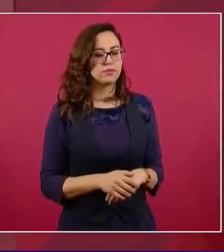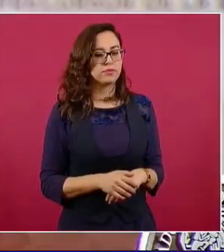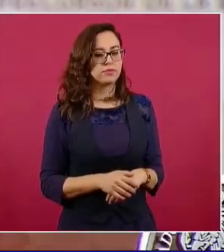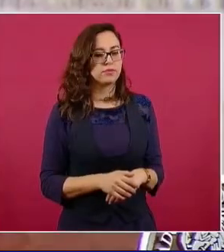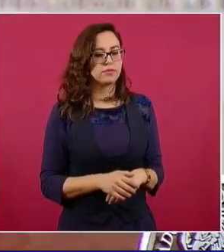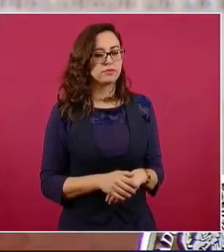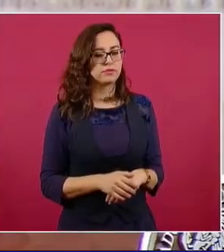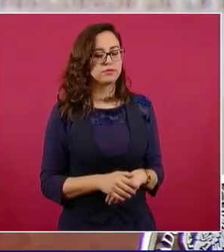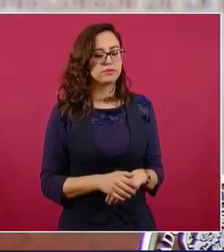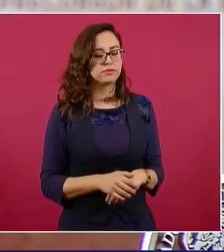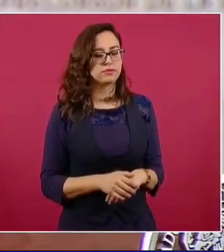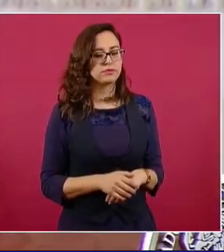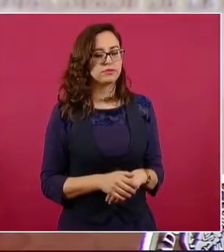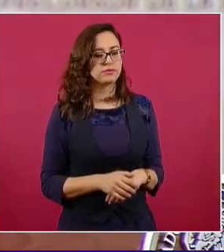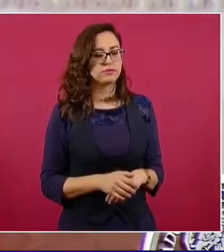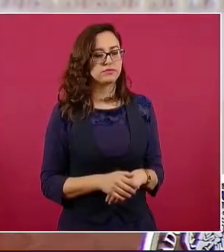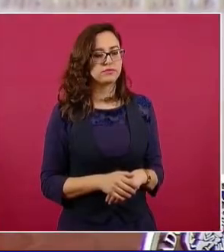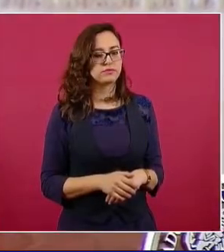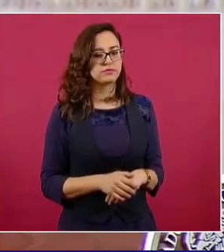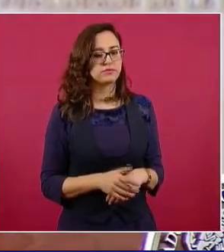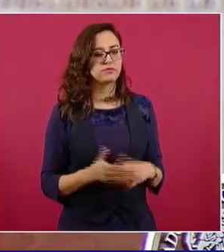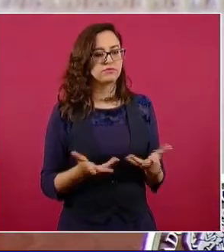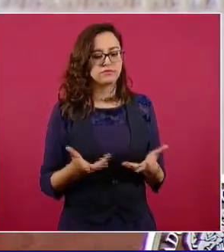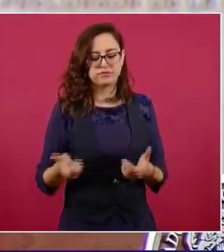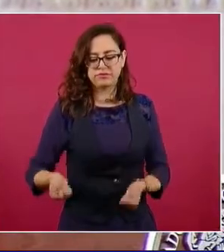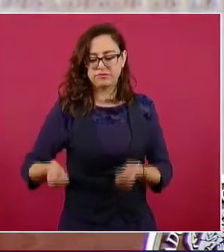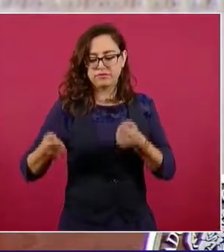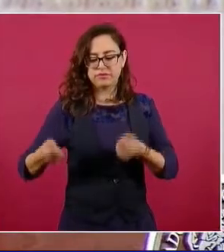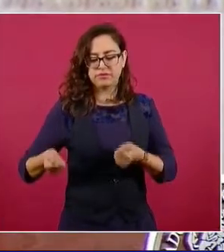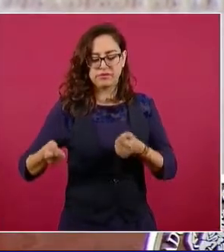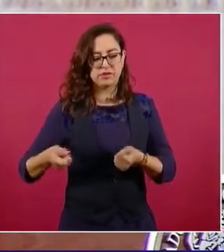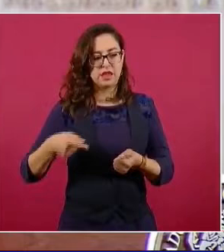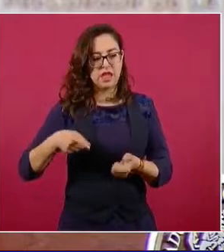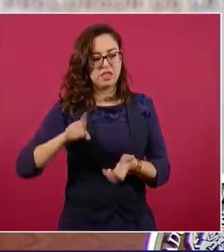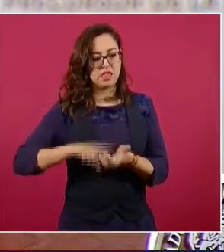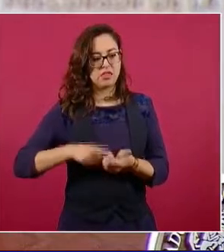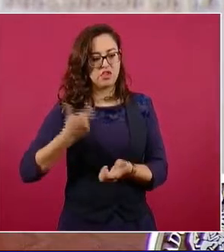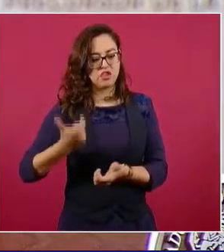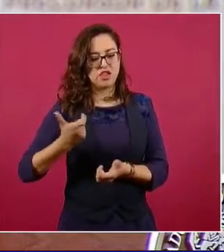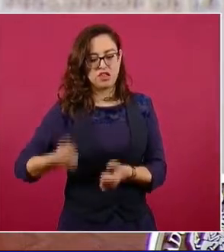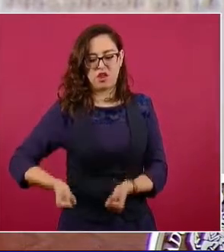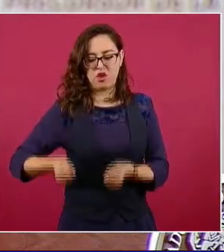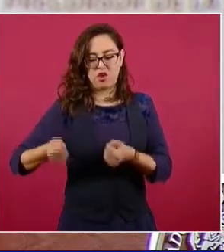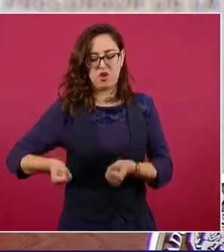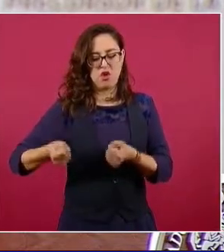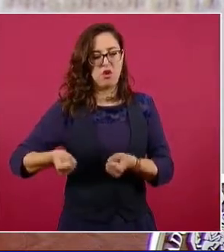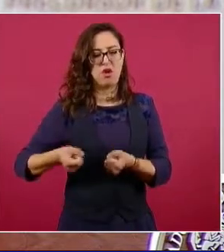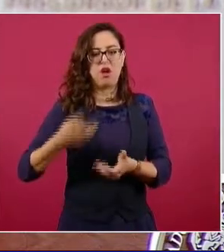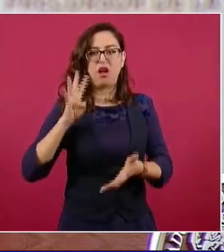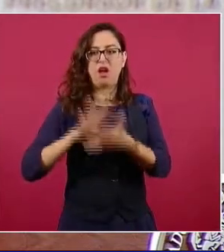¿cuándo ha visto un costal de dinero en la cárcel?